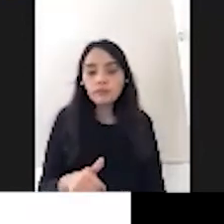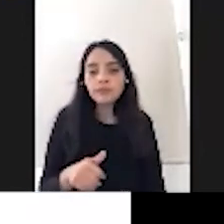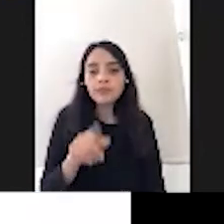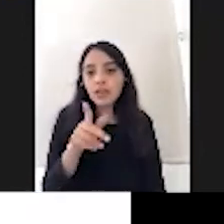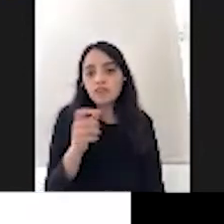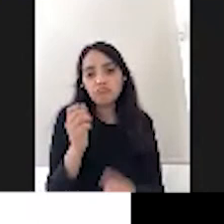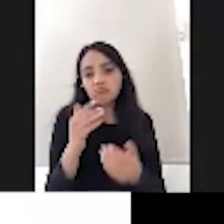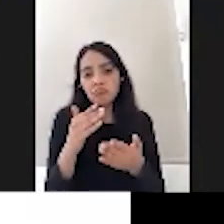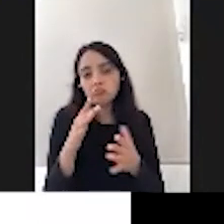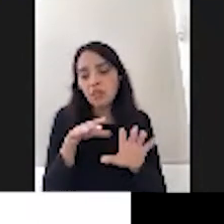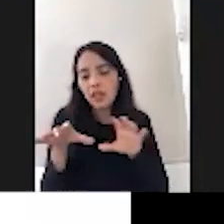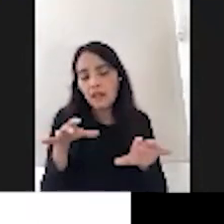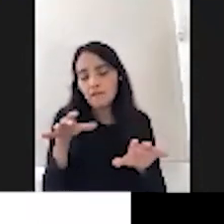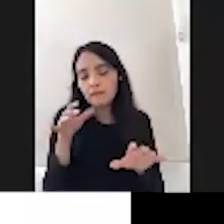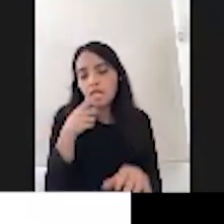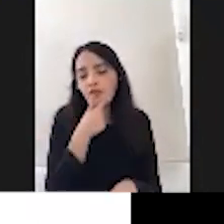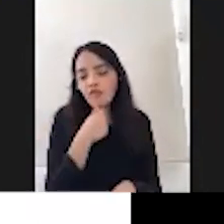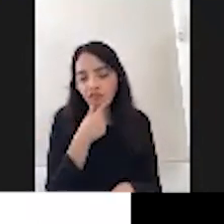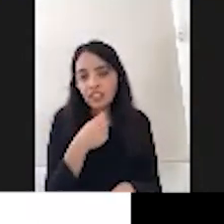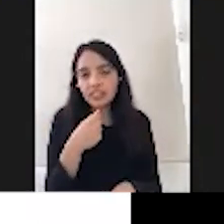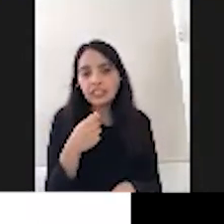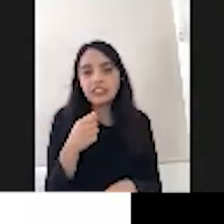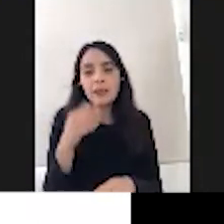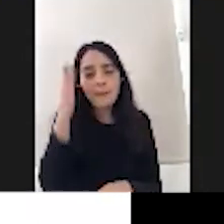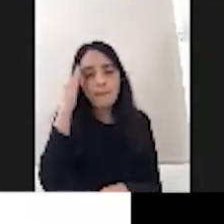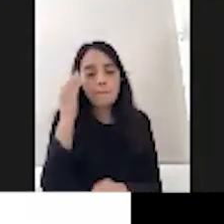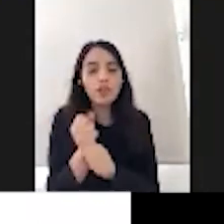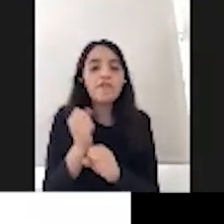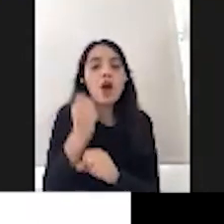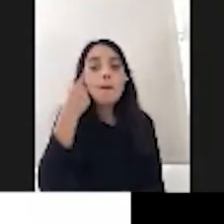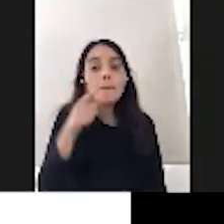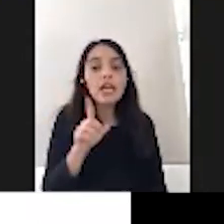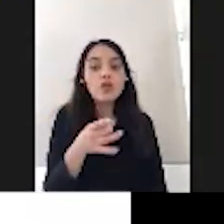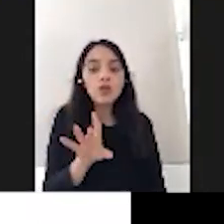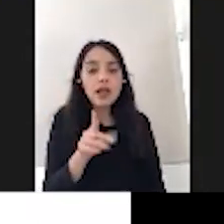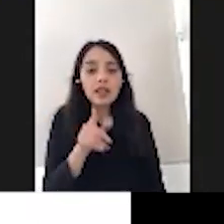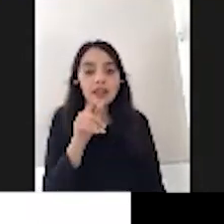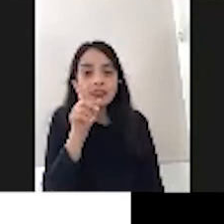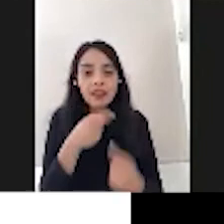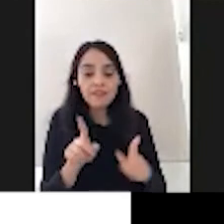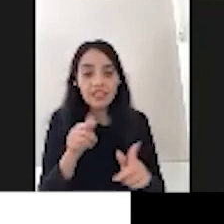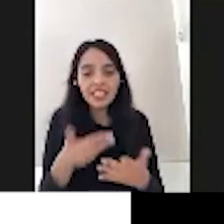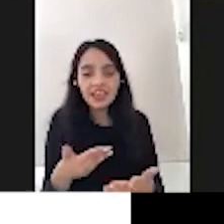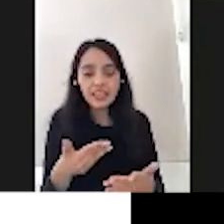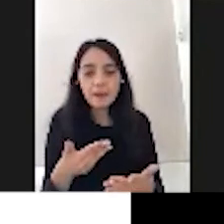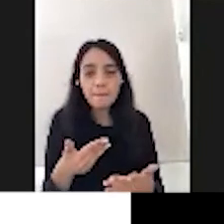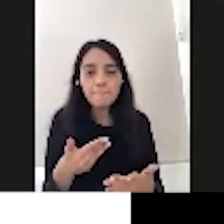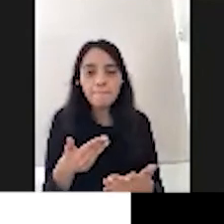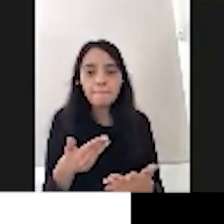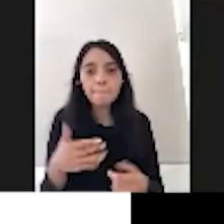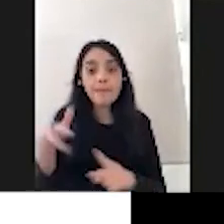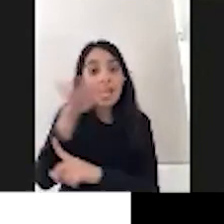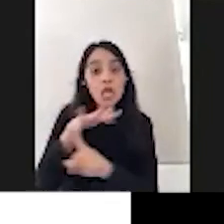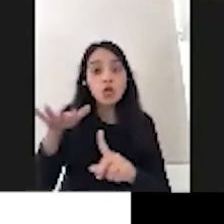sencilla de memoria de trabajo. La única diferencia en estudiar esto tenía que ver con que en un caso el